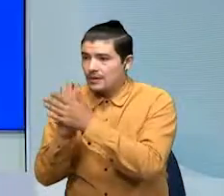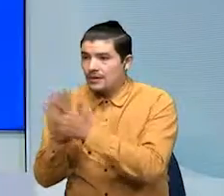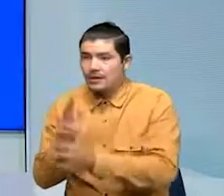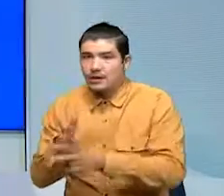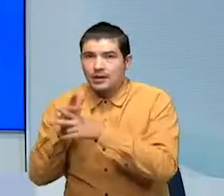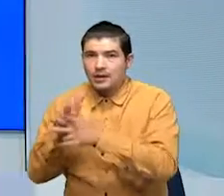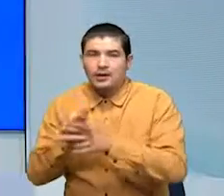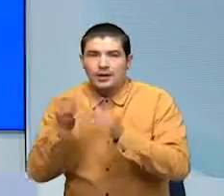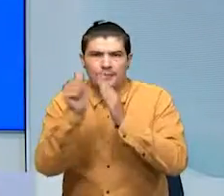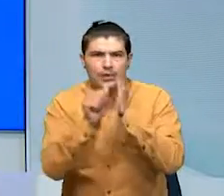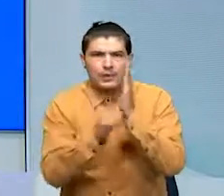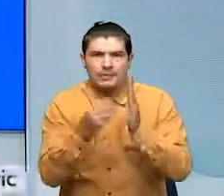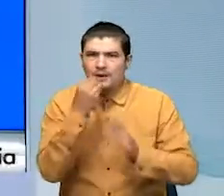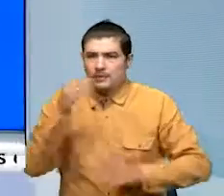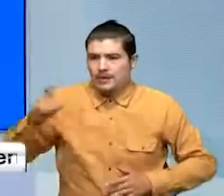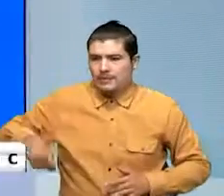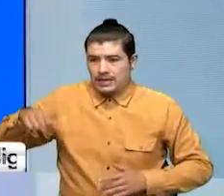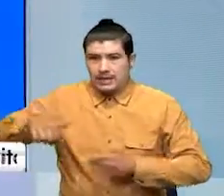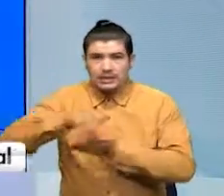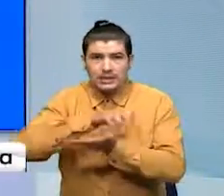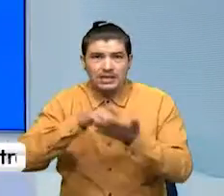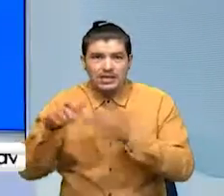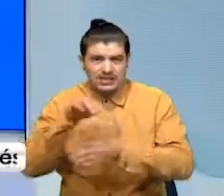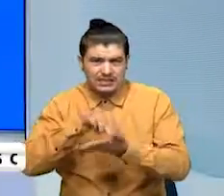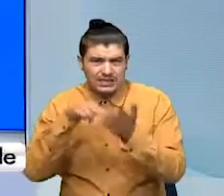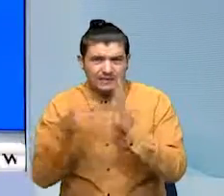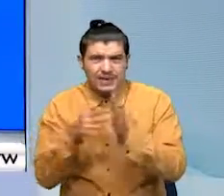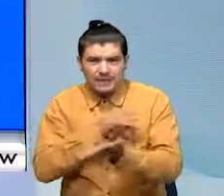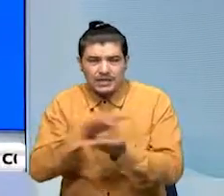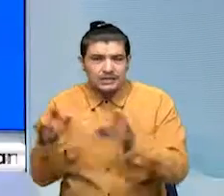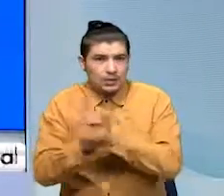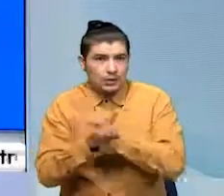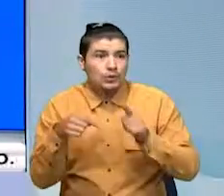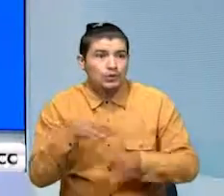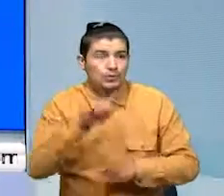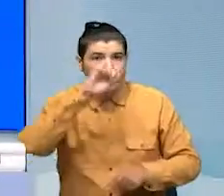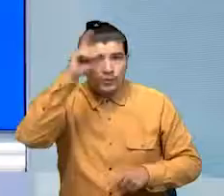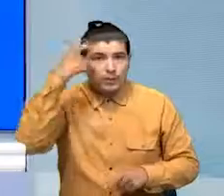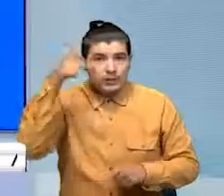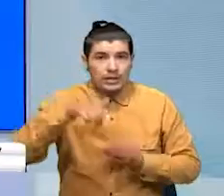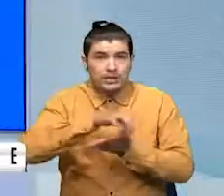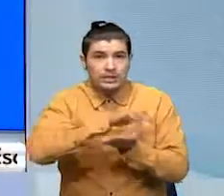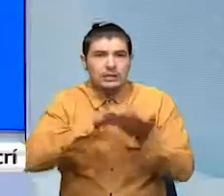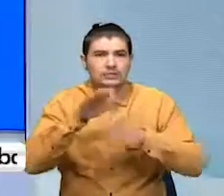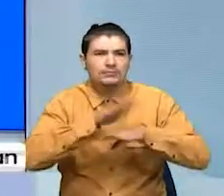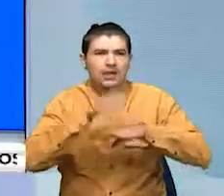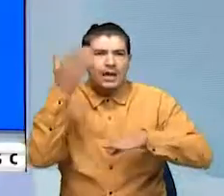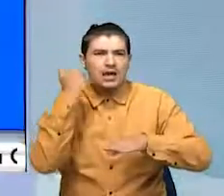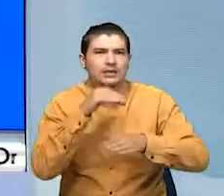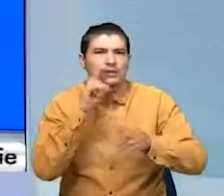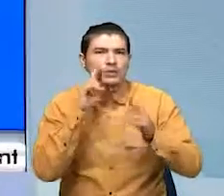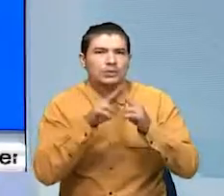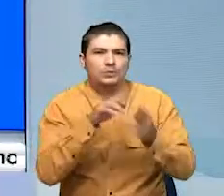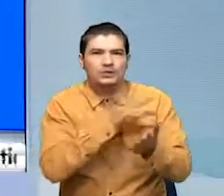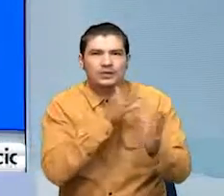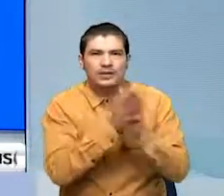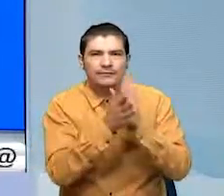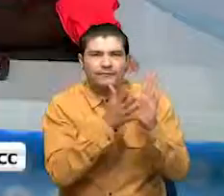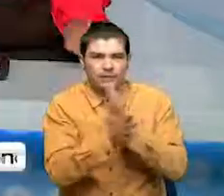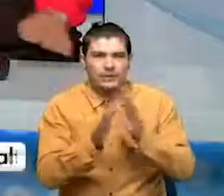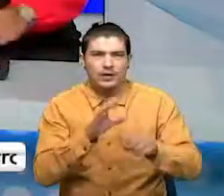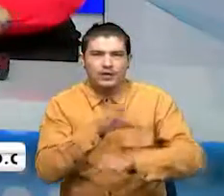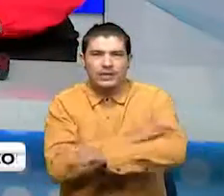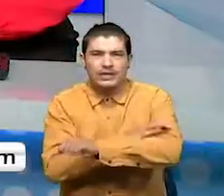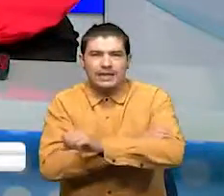va en santander no está en alerta así lo aclaró la gobernación de santander luego de darse a conocer un informe por parte del comité de transparencia